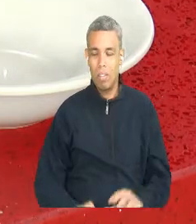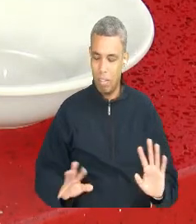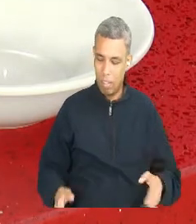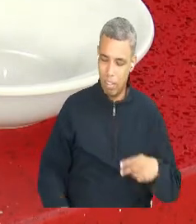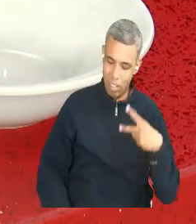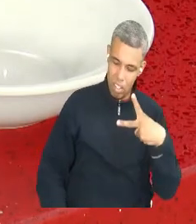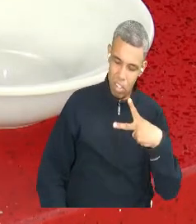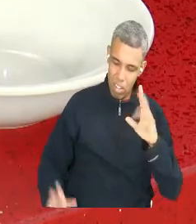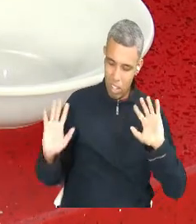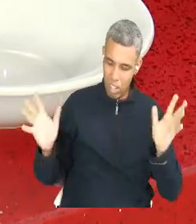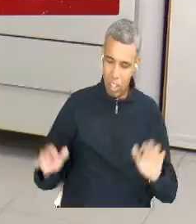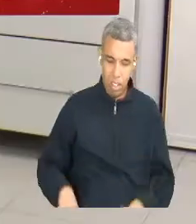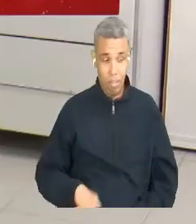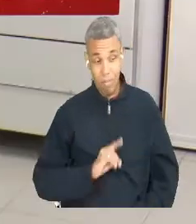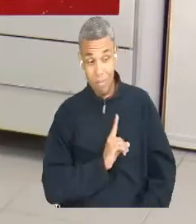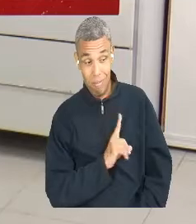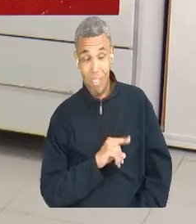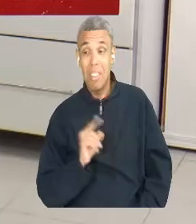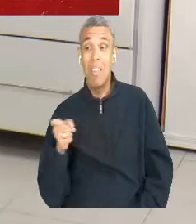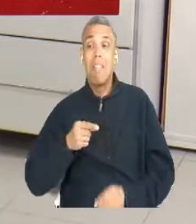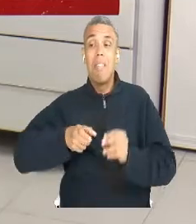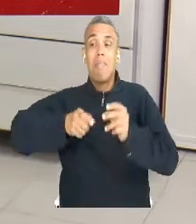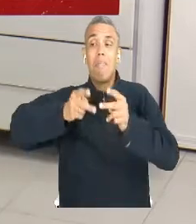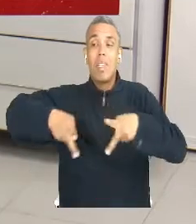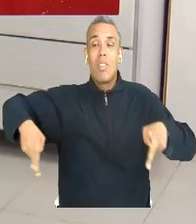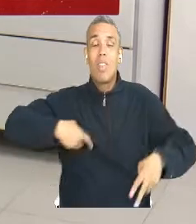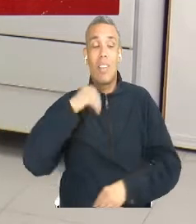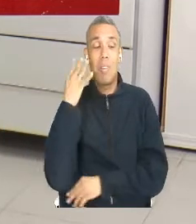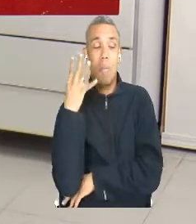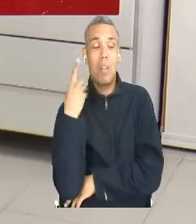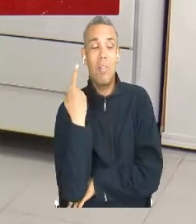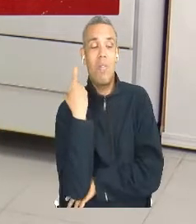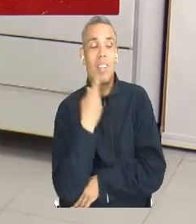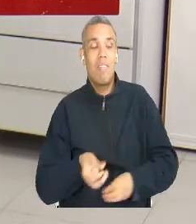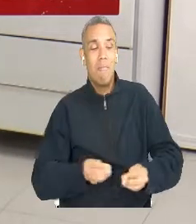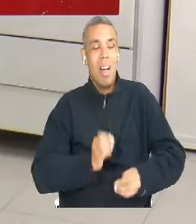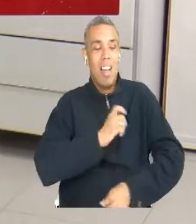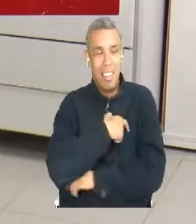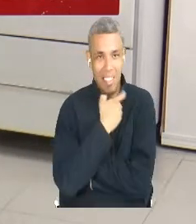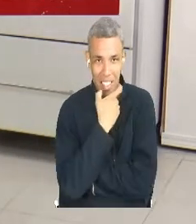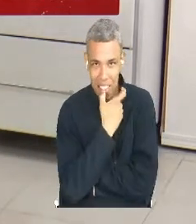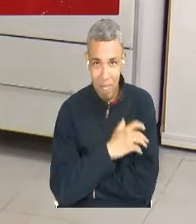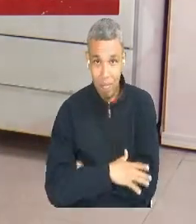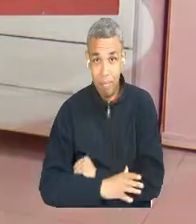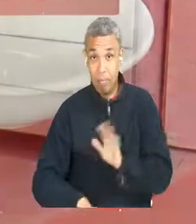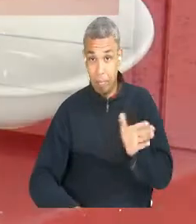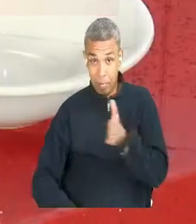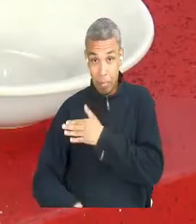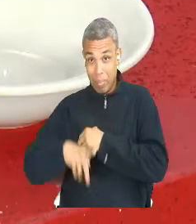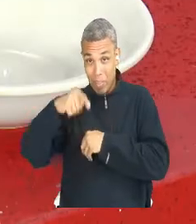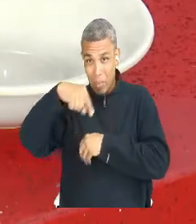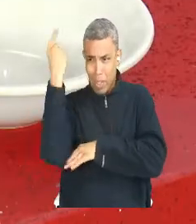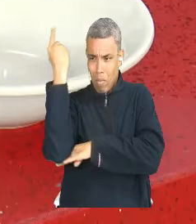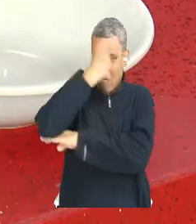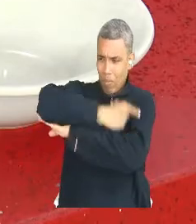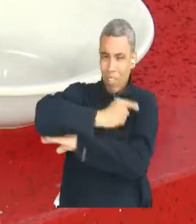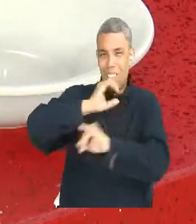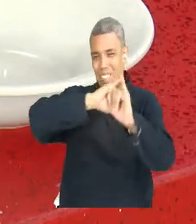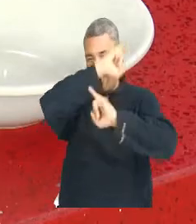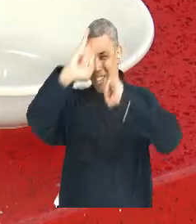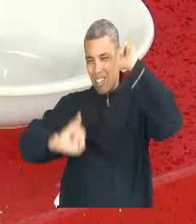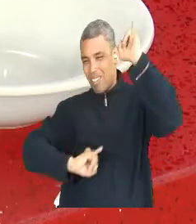sabías que hoy, 27 de marzo, se está celebrando el Día Internacional del Teatro. Hoy se celebra el Día Internacional del Teatro, así que felicitaciones